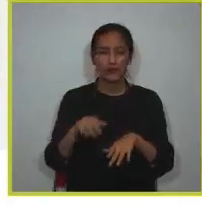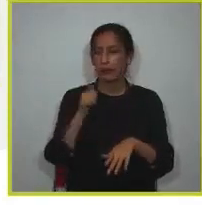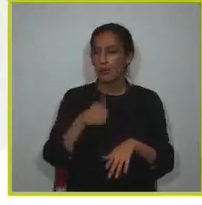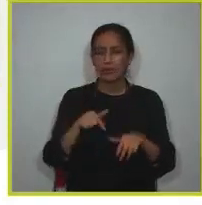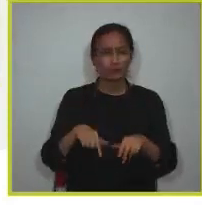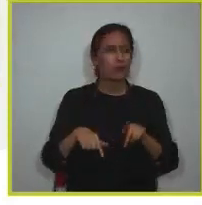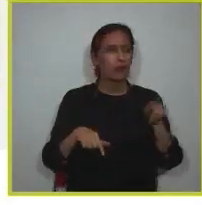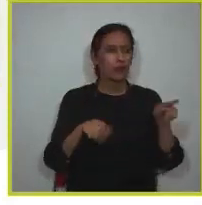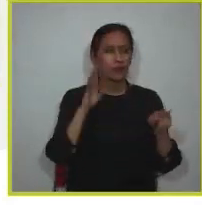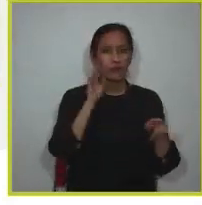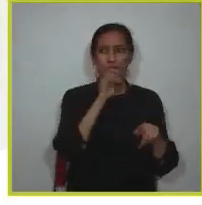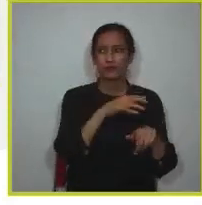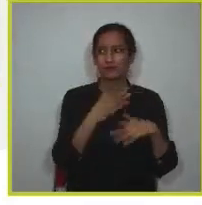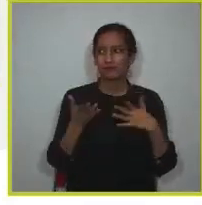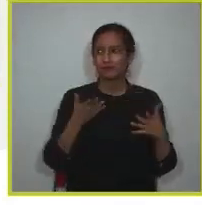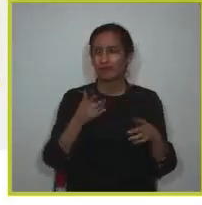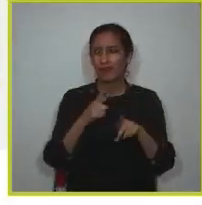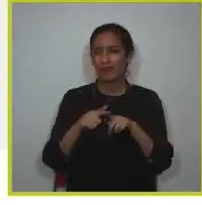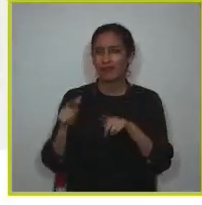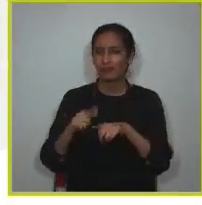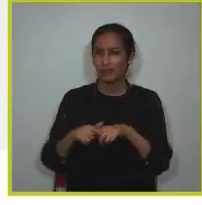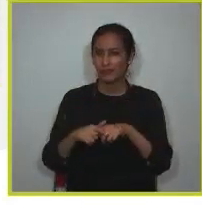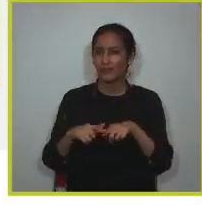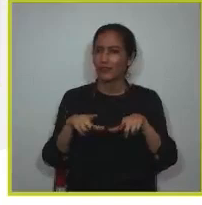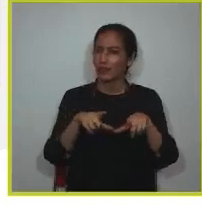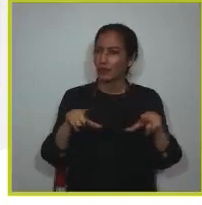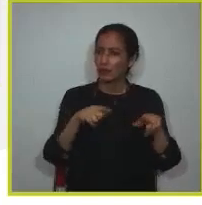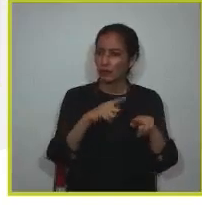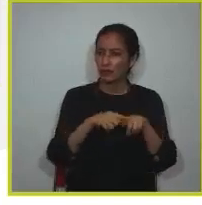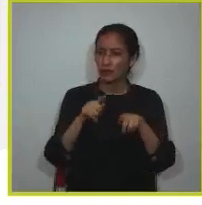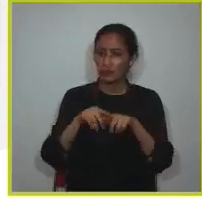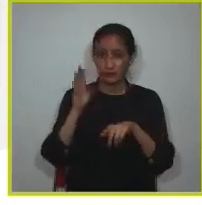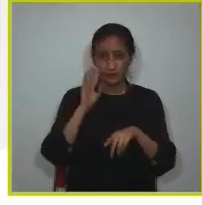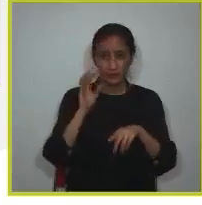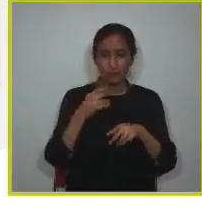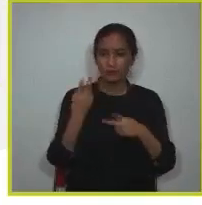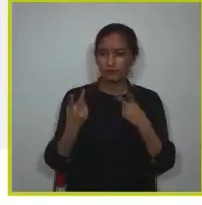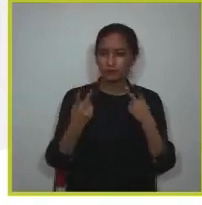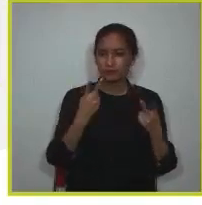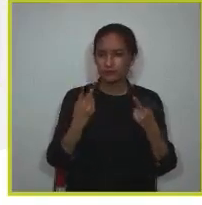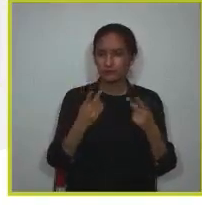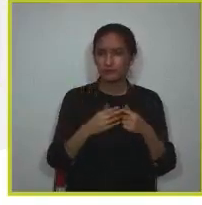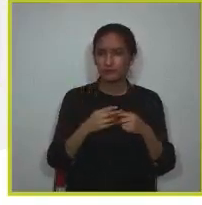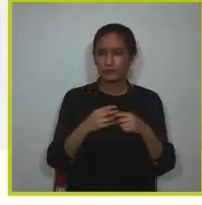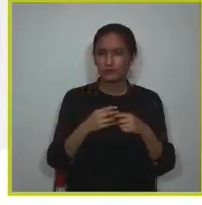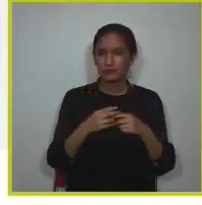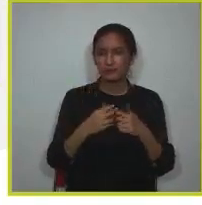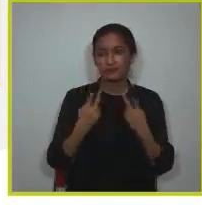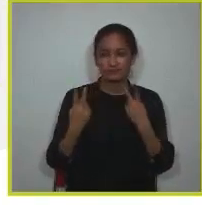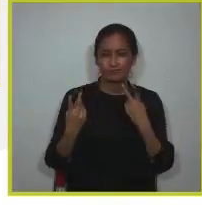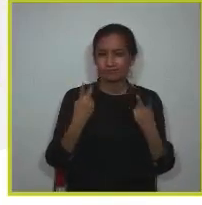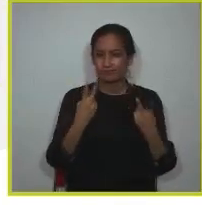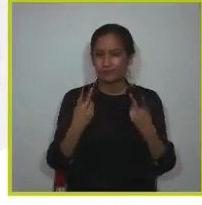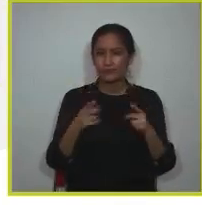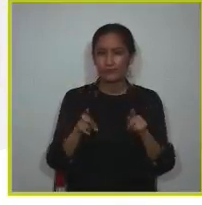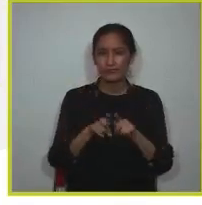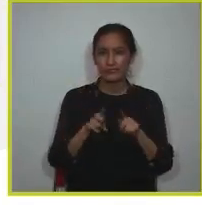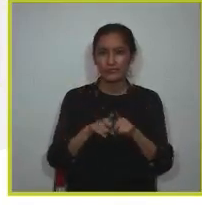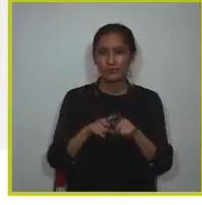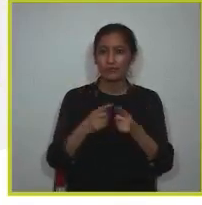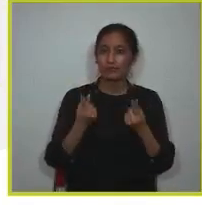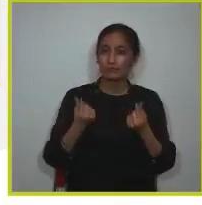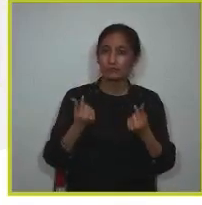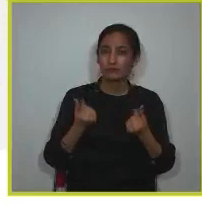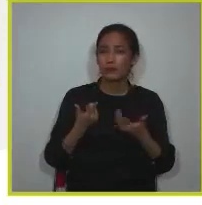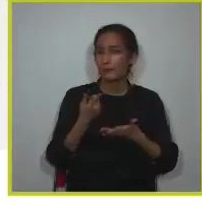entonces la identificación de los puntos en donde está este problema están Dinámico que tener recursos